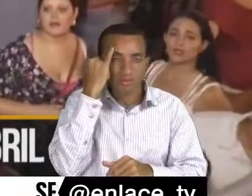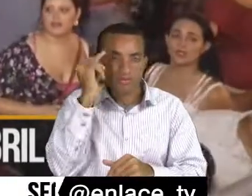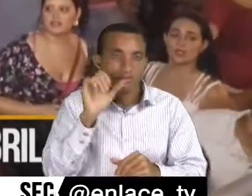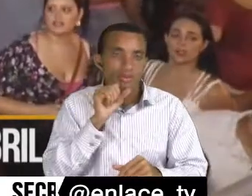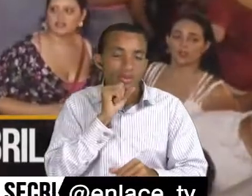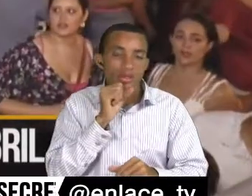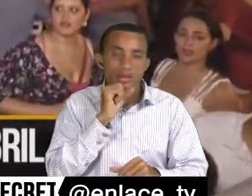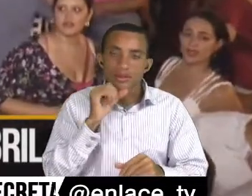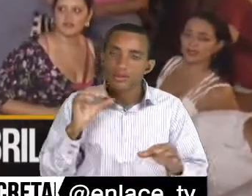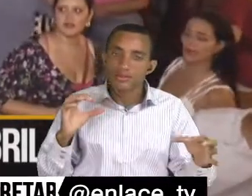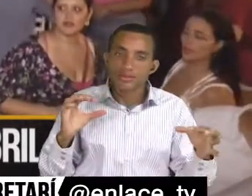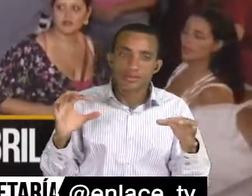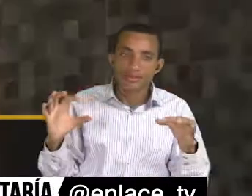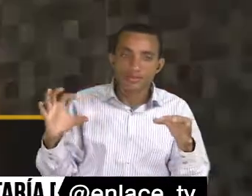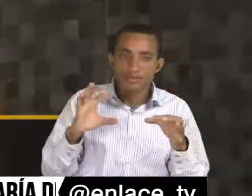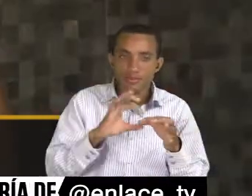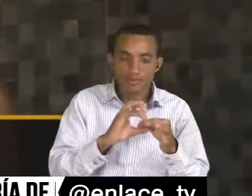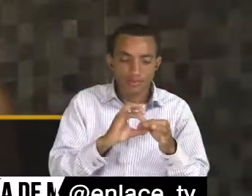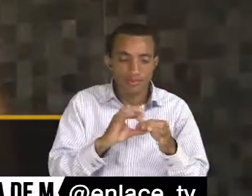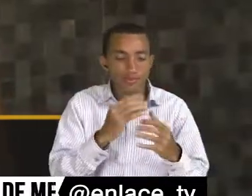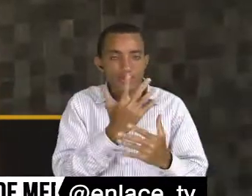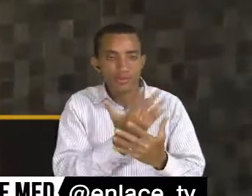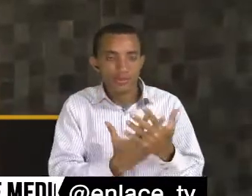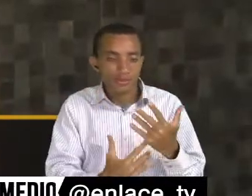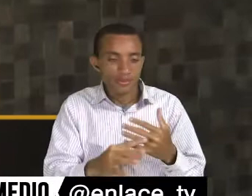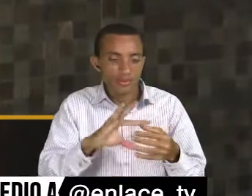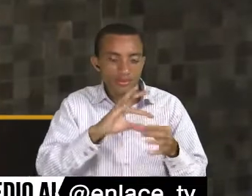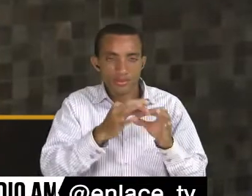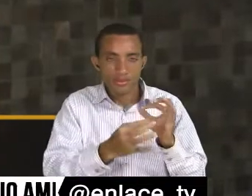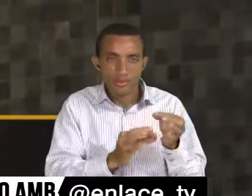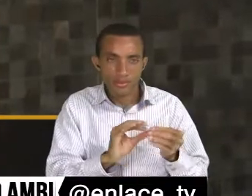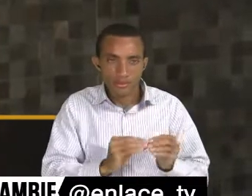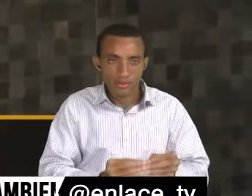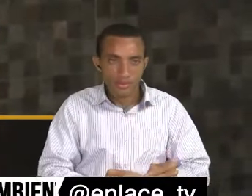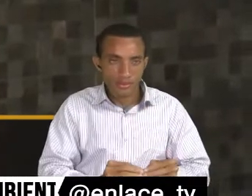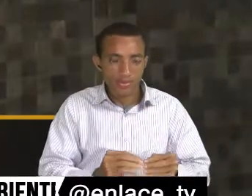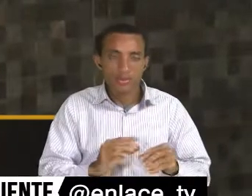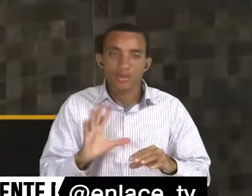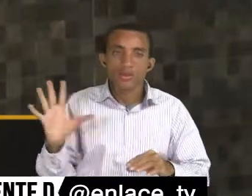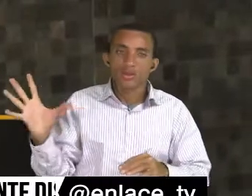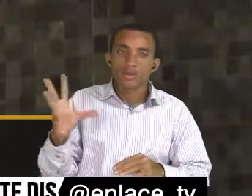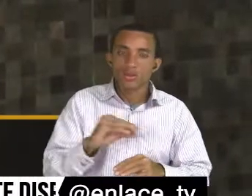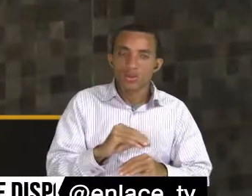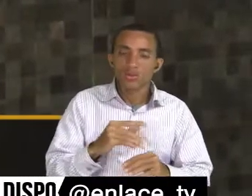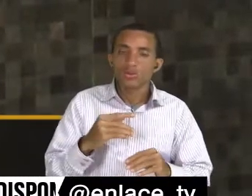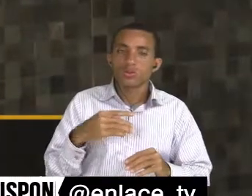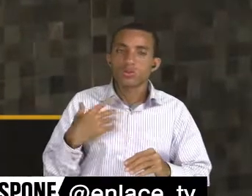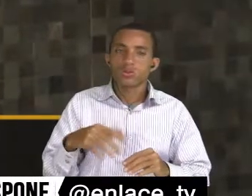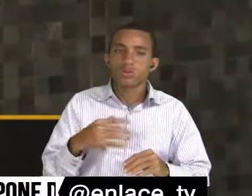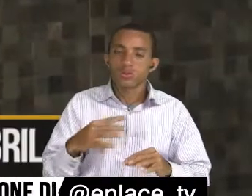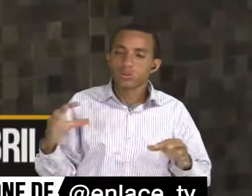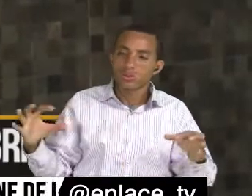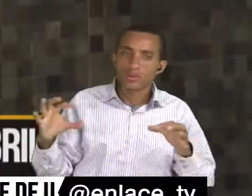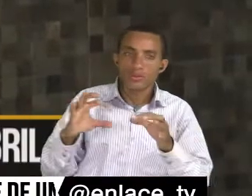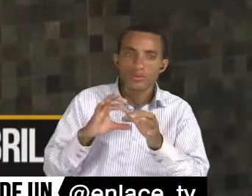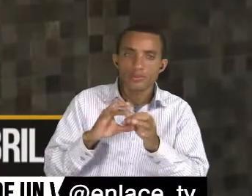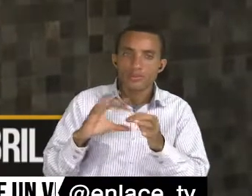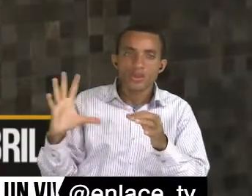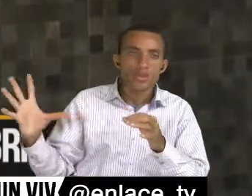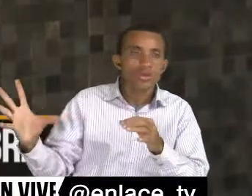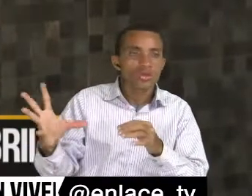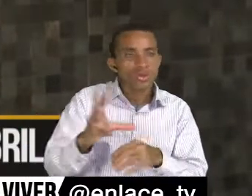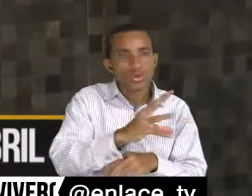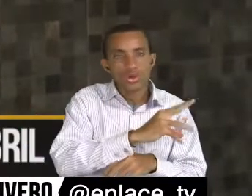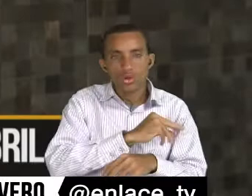sector artesano con los diferentes festivales, entonces esa va a ser la novedad, que va a ser una unión de todas las fuerzas para